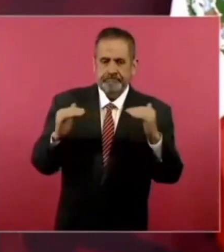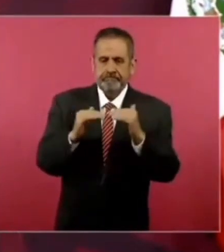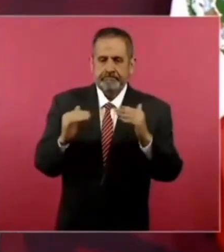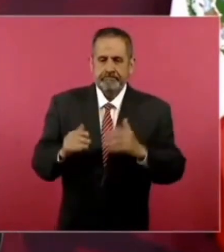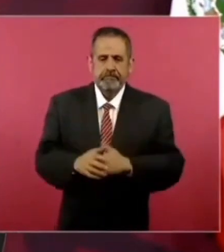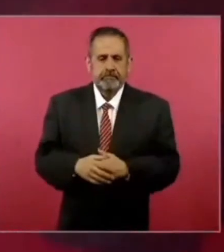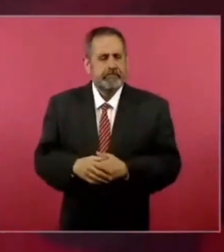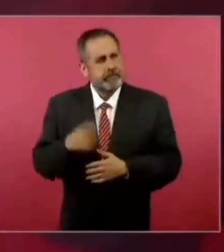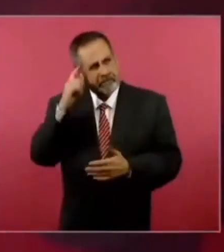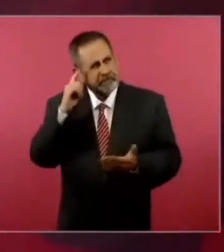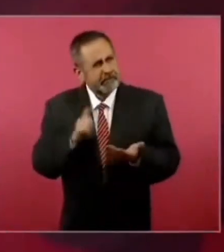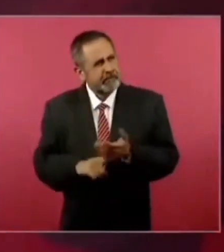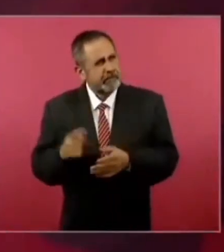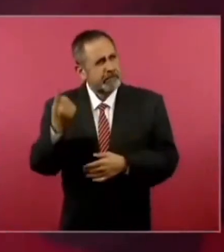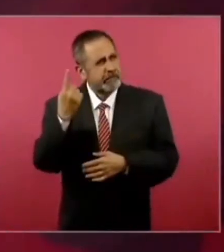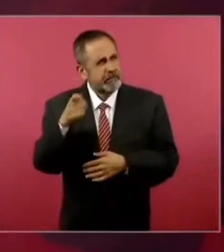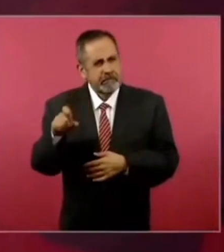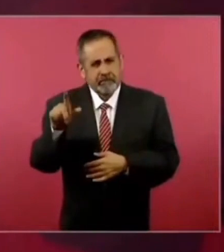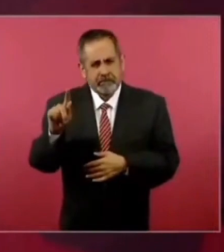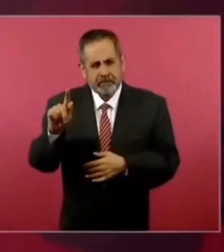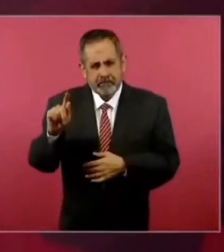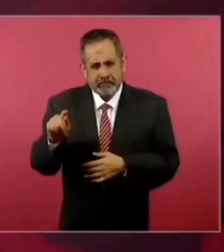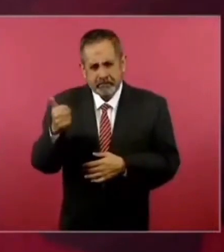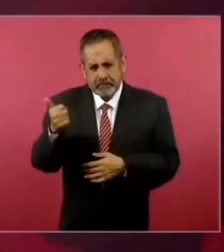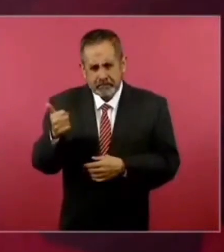Creo que son 176